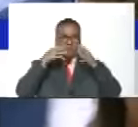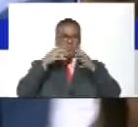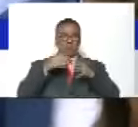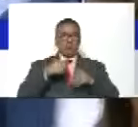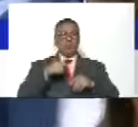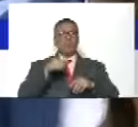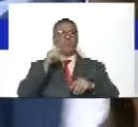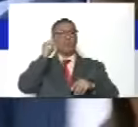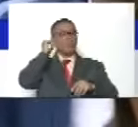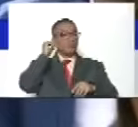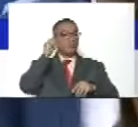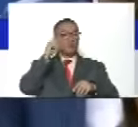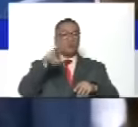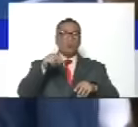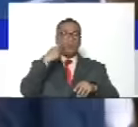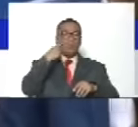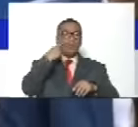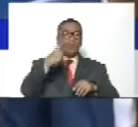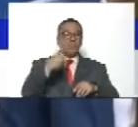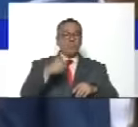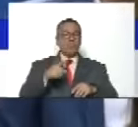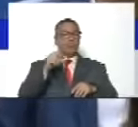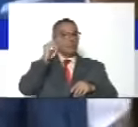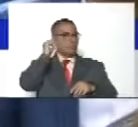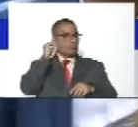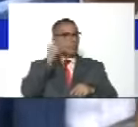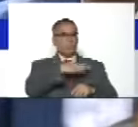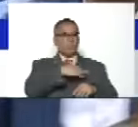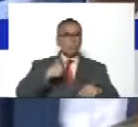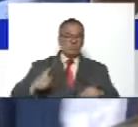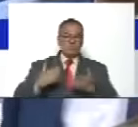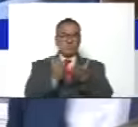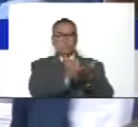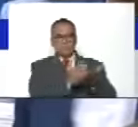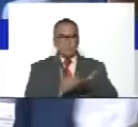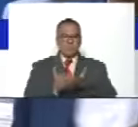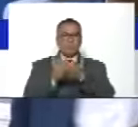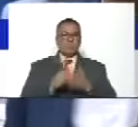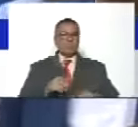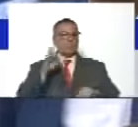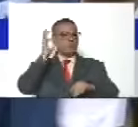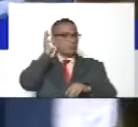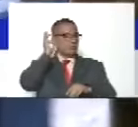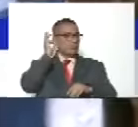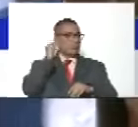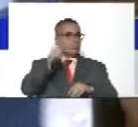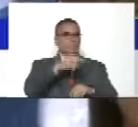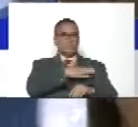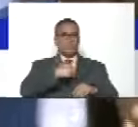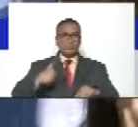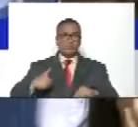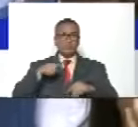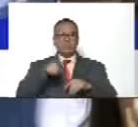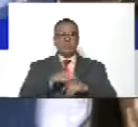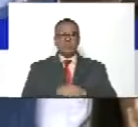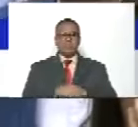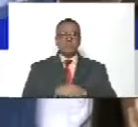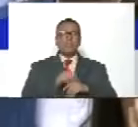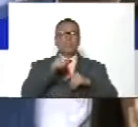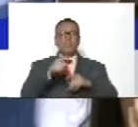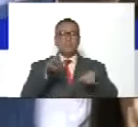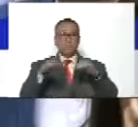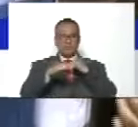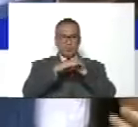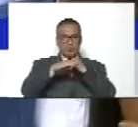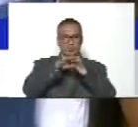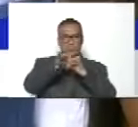mujeres que no bajan la mirada, a las mujeres que quieren estudiar, a las mujeres que quieren ser